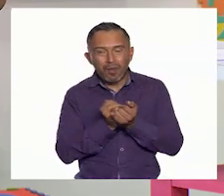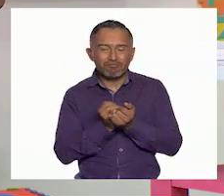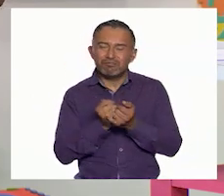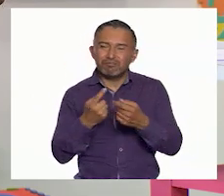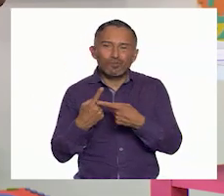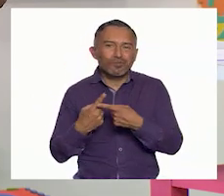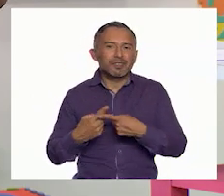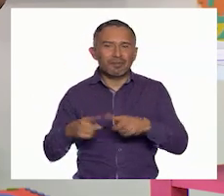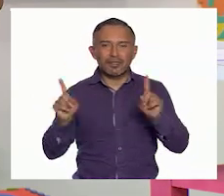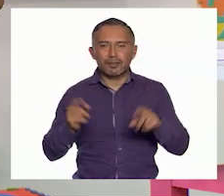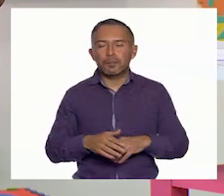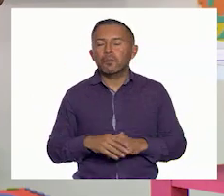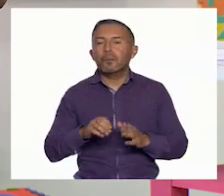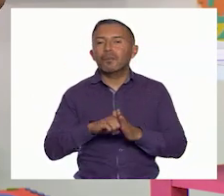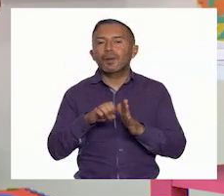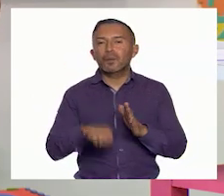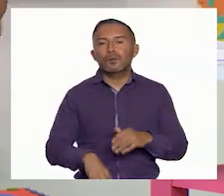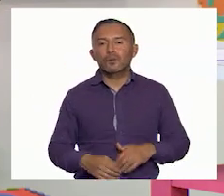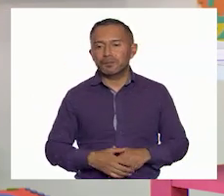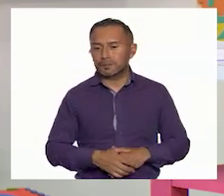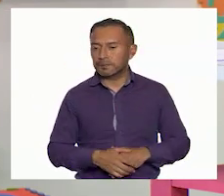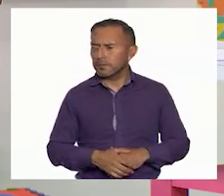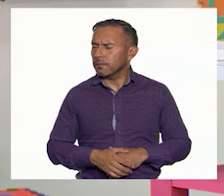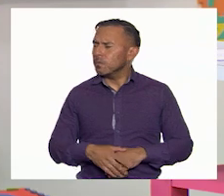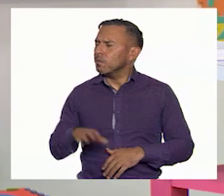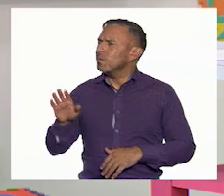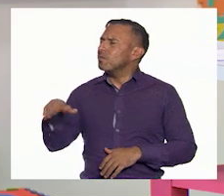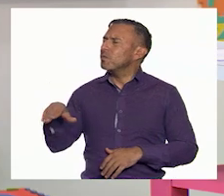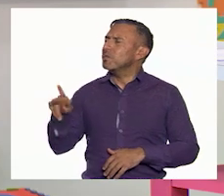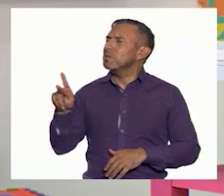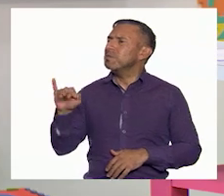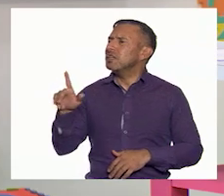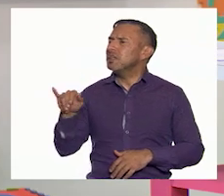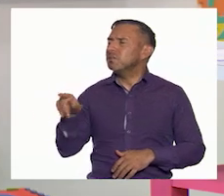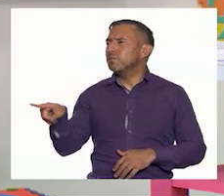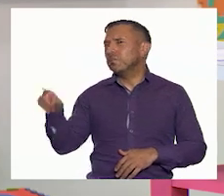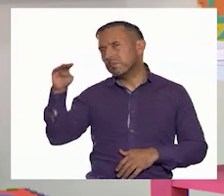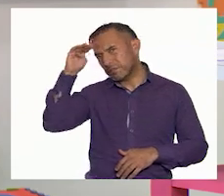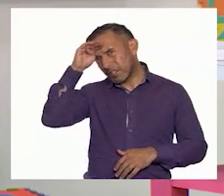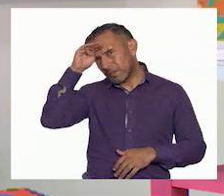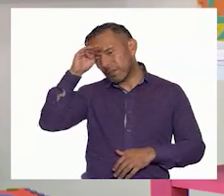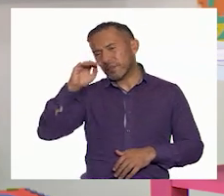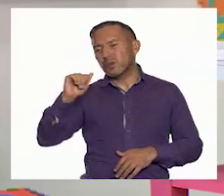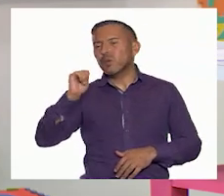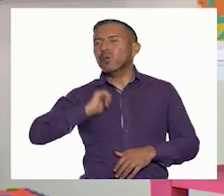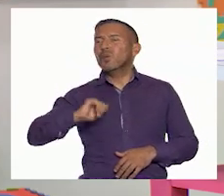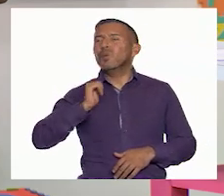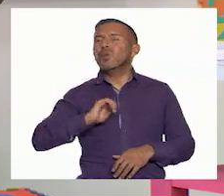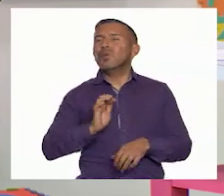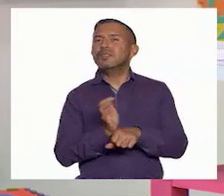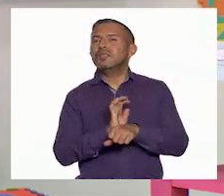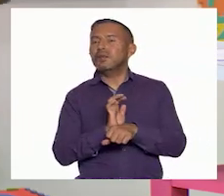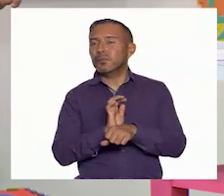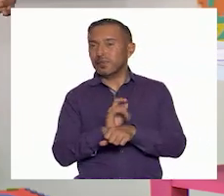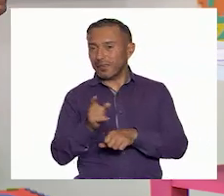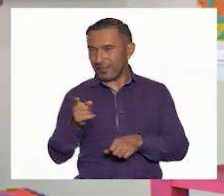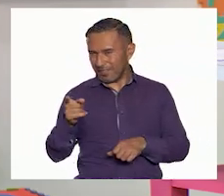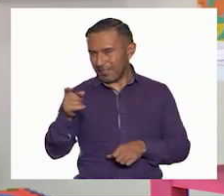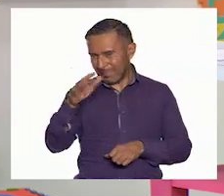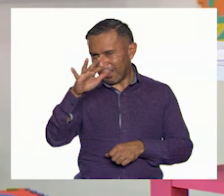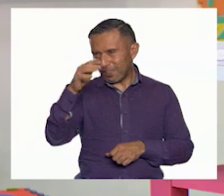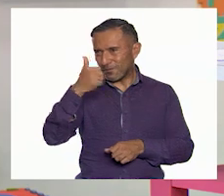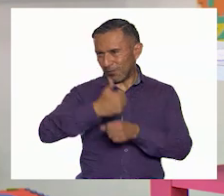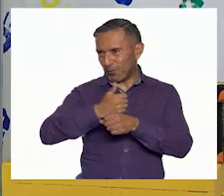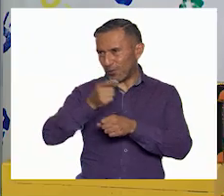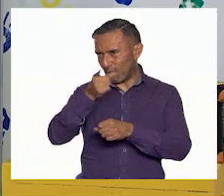niños. Por ejemplo, Pili, ¿tú te imaginas cómo era el cine cuando estos adultos eran niños?